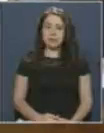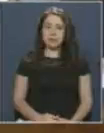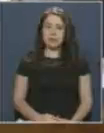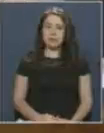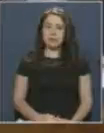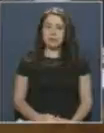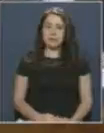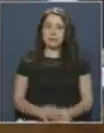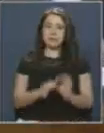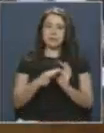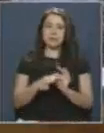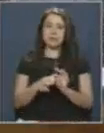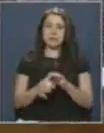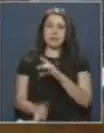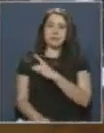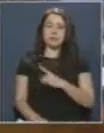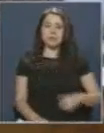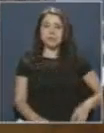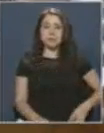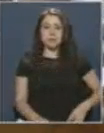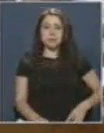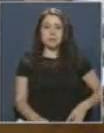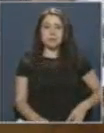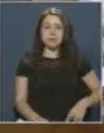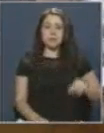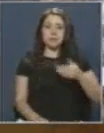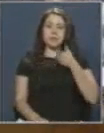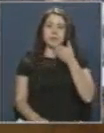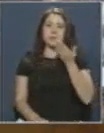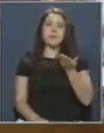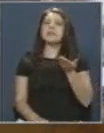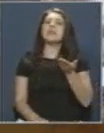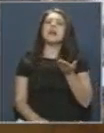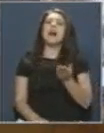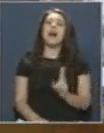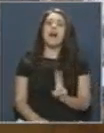Muchas gracias, señor diputado. A continuación tiene la palabra el diputado don Esteban Velázquez.